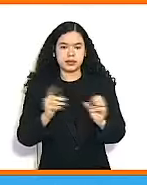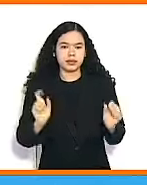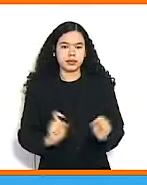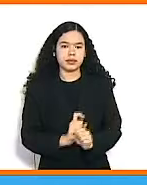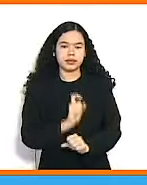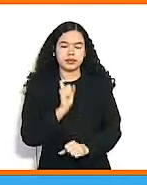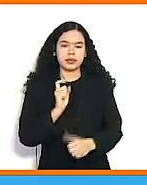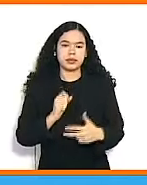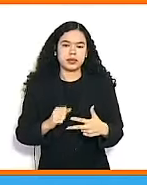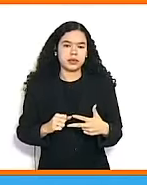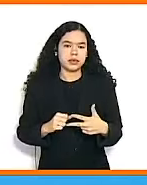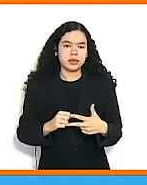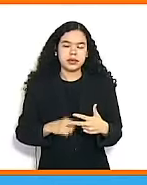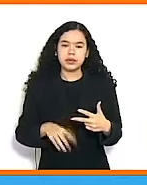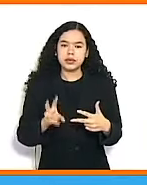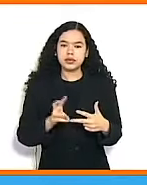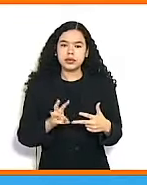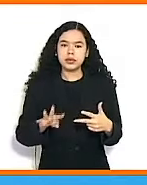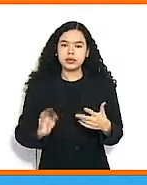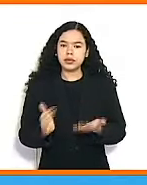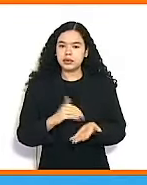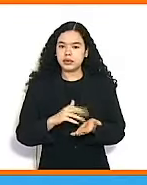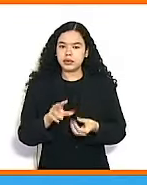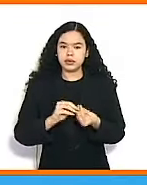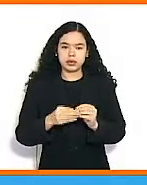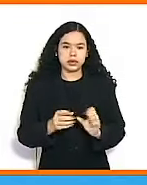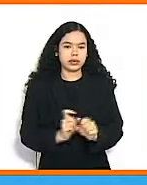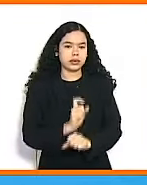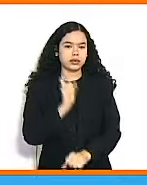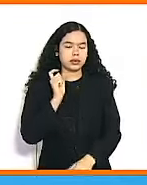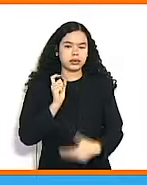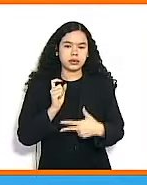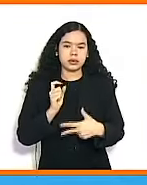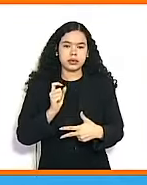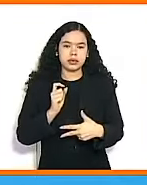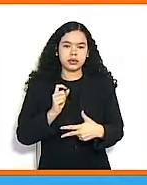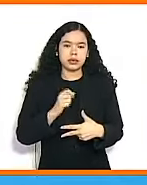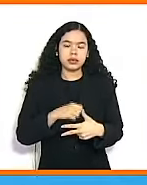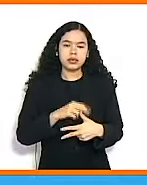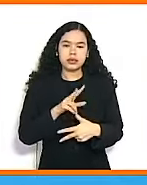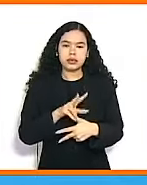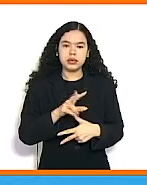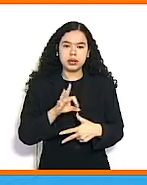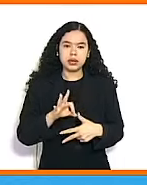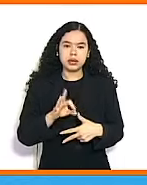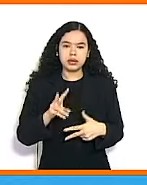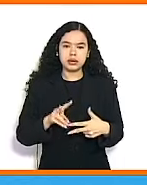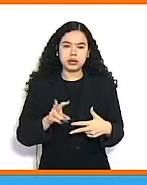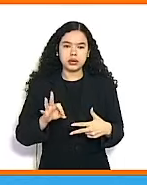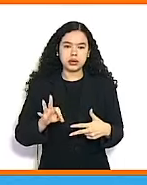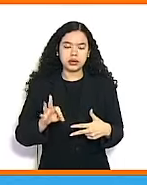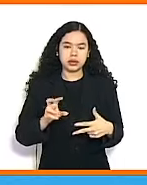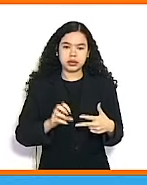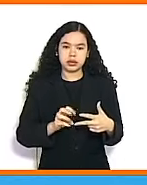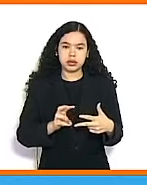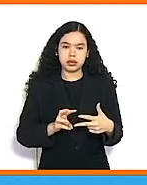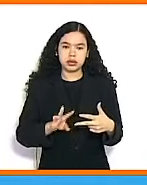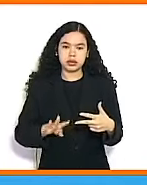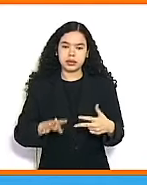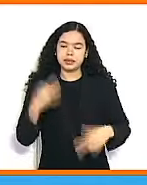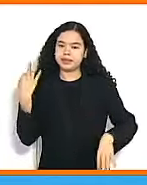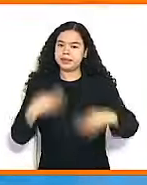número ganador, 64. Con gusto repito los tres números ganadores, 39, 29 y